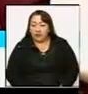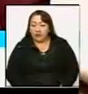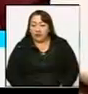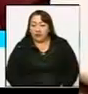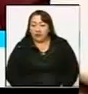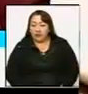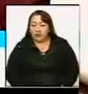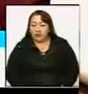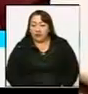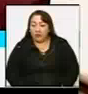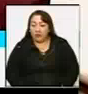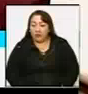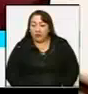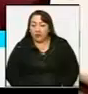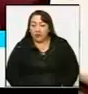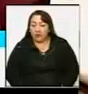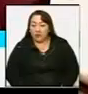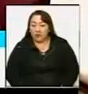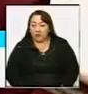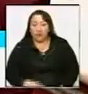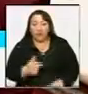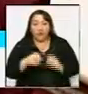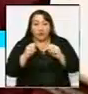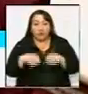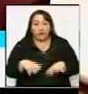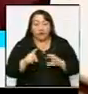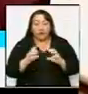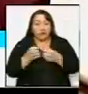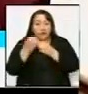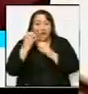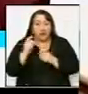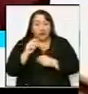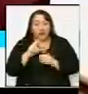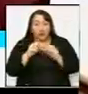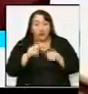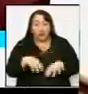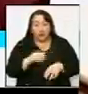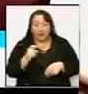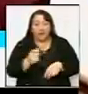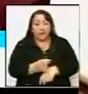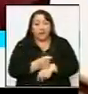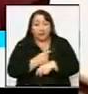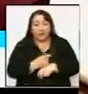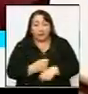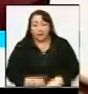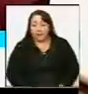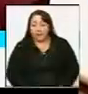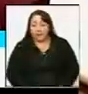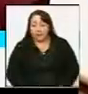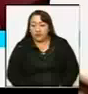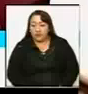o renuncia ante el partido y la sola renuncia con el cargo de la renuncia